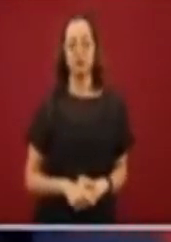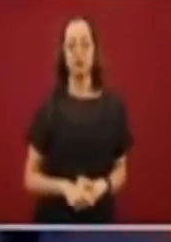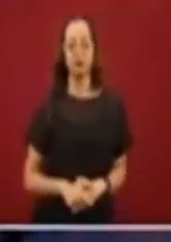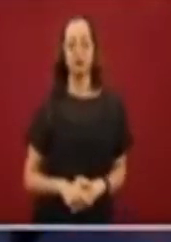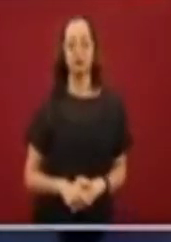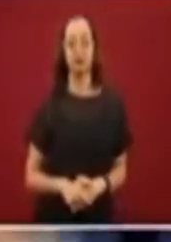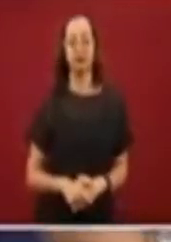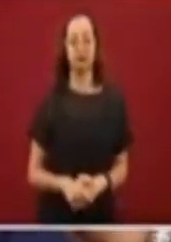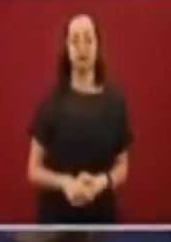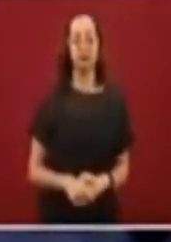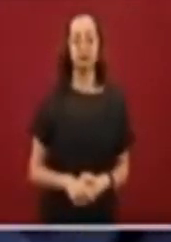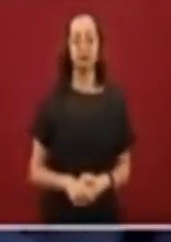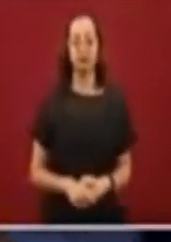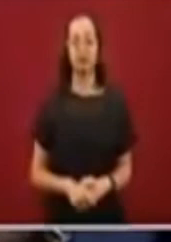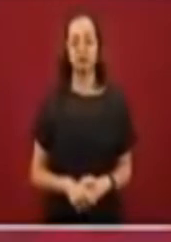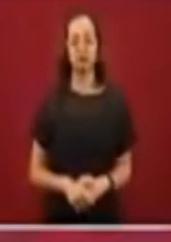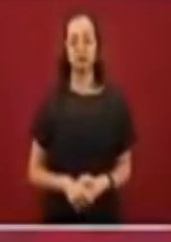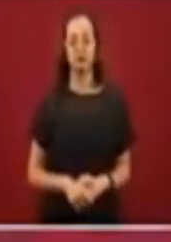Son 2 niveles.